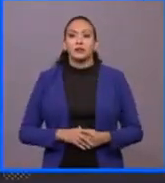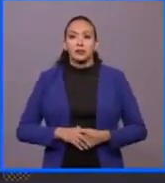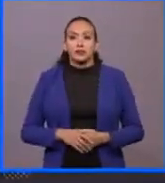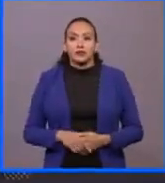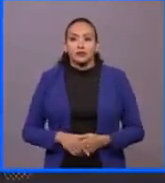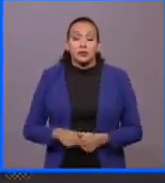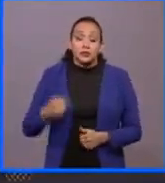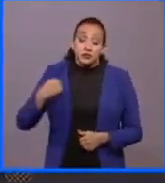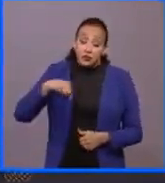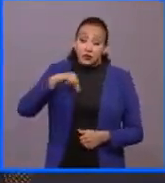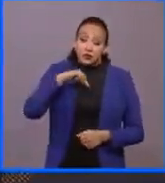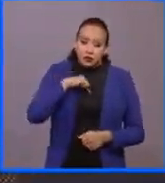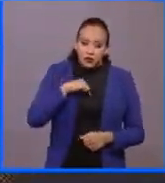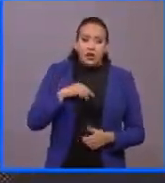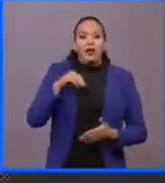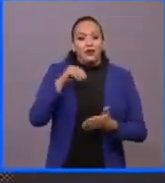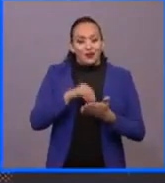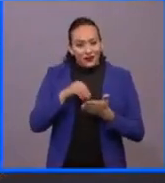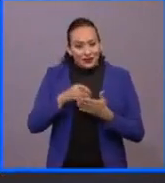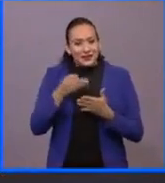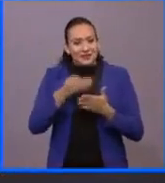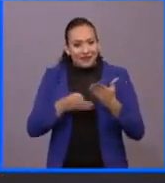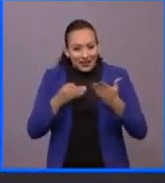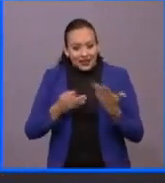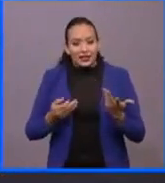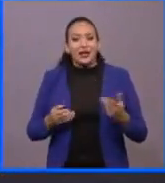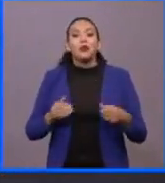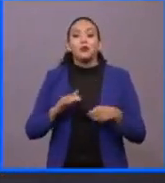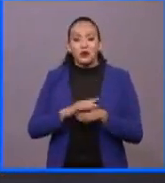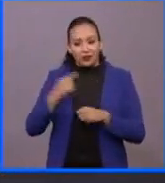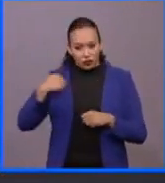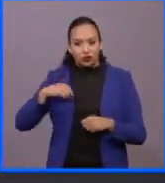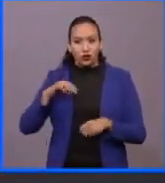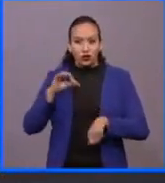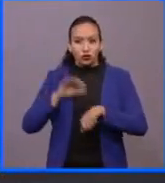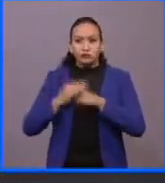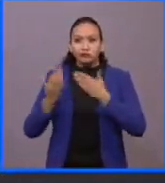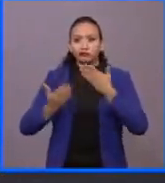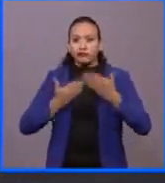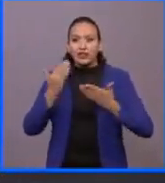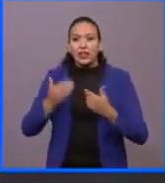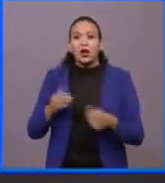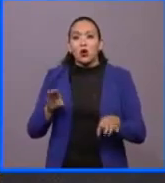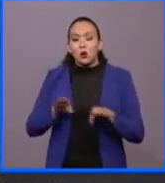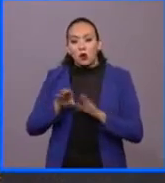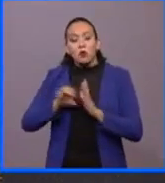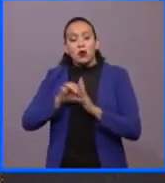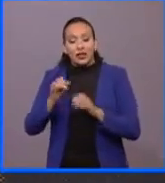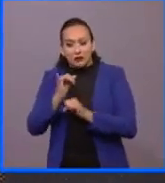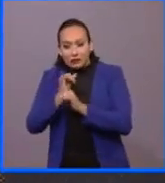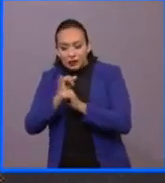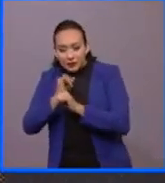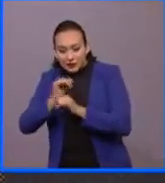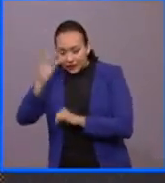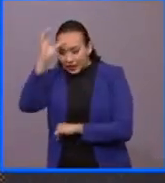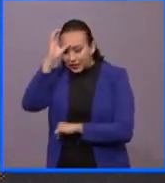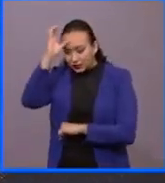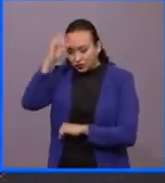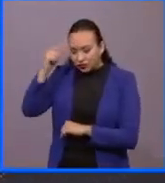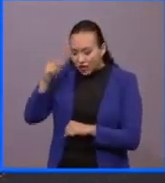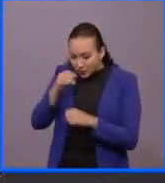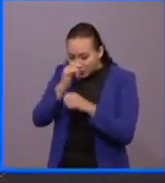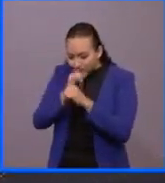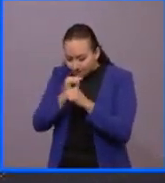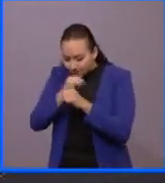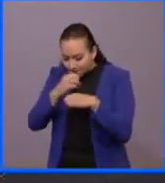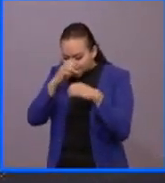Creo que seguimos teniendo ese reto todavía en términos de nuestra propia disciplina y mucho más cuando hablamos de la integración disciplinaria. Entonces, ¿cuál es el estado